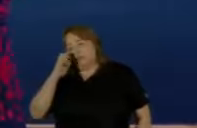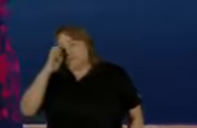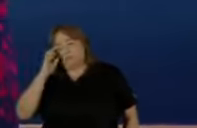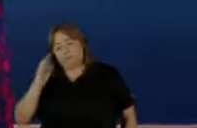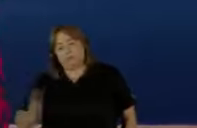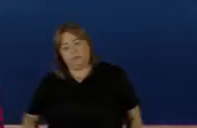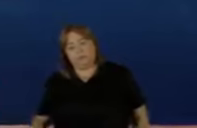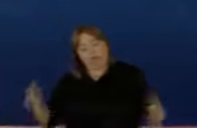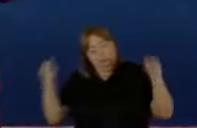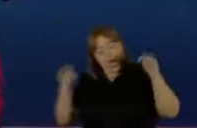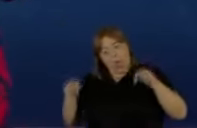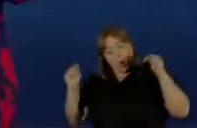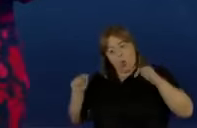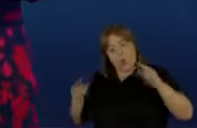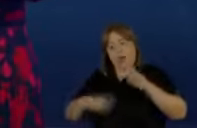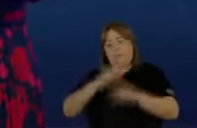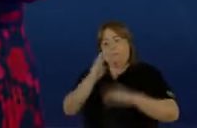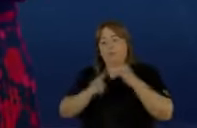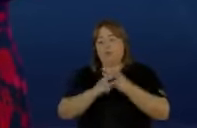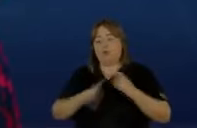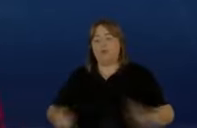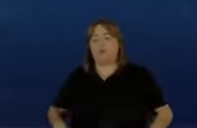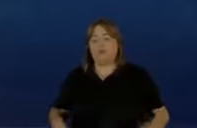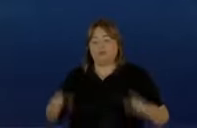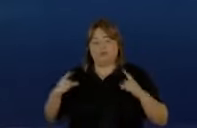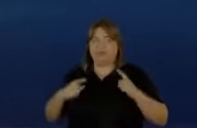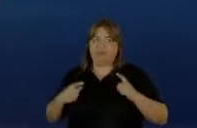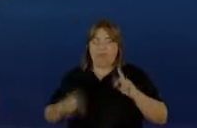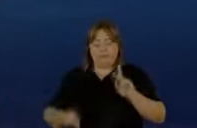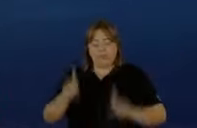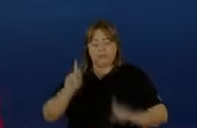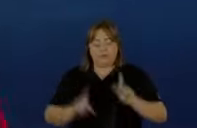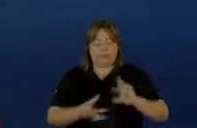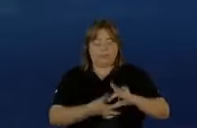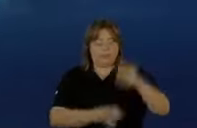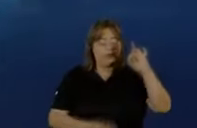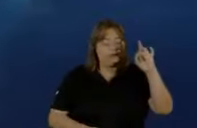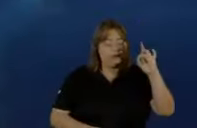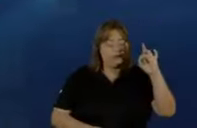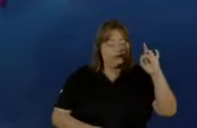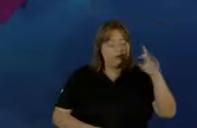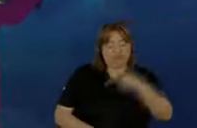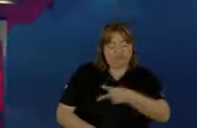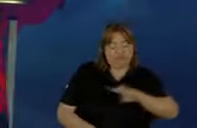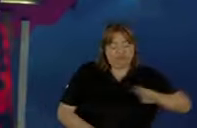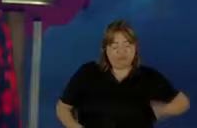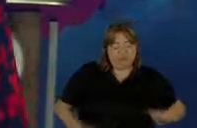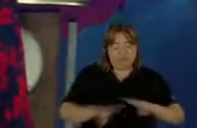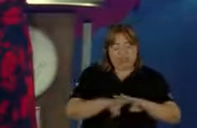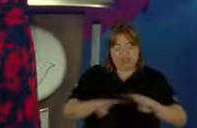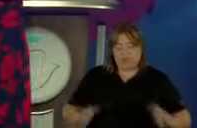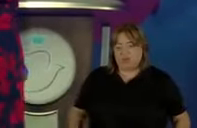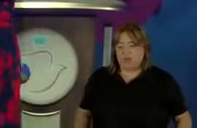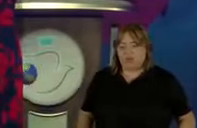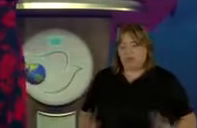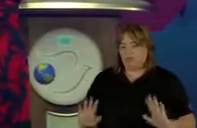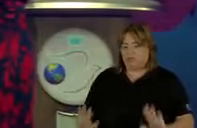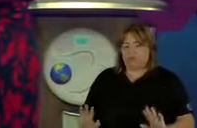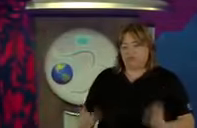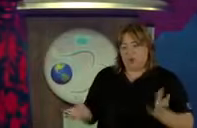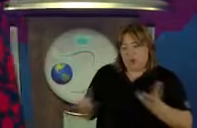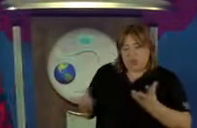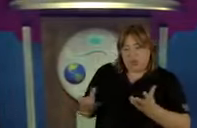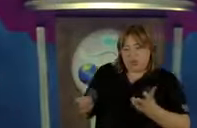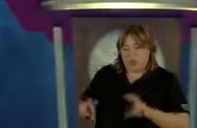en este mundo que vivimos, el espíritu de egoísmo es tan grande. Yo no quiero que tú tengas lo que yo